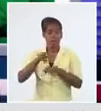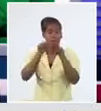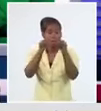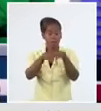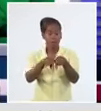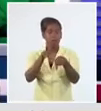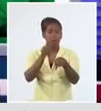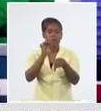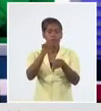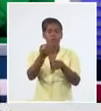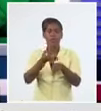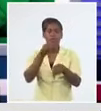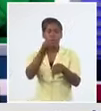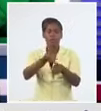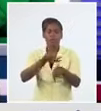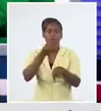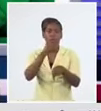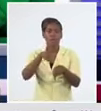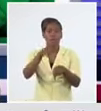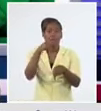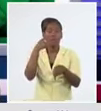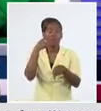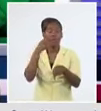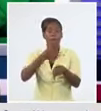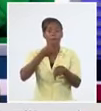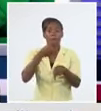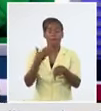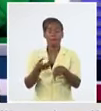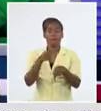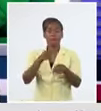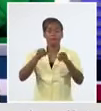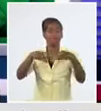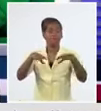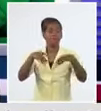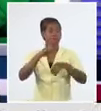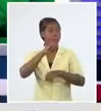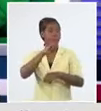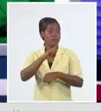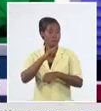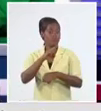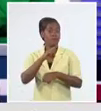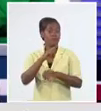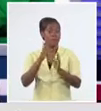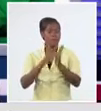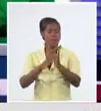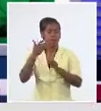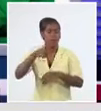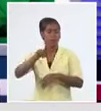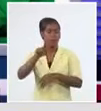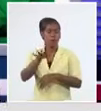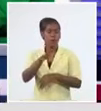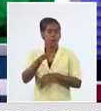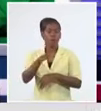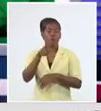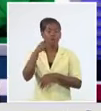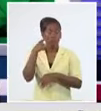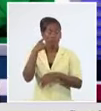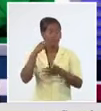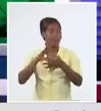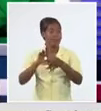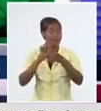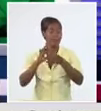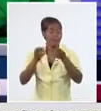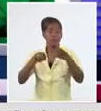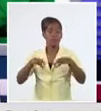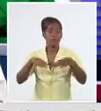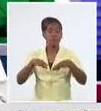de cómo ellos vivieron un momento realmente muy complejo en el pasado mes de julio, finales de junio, julio, y en estos